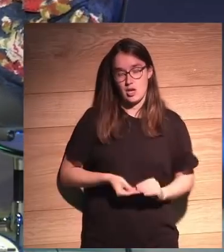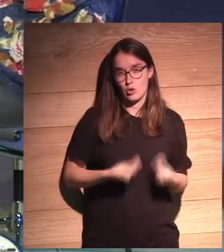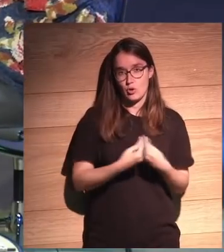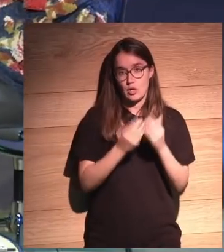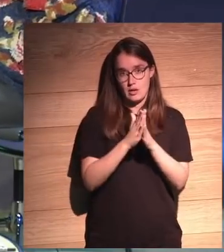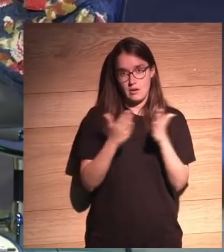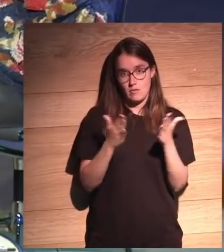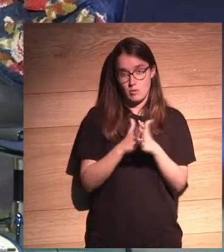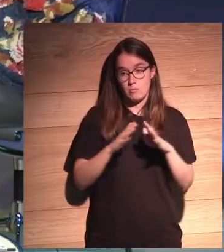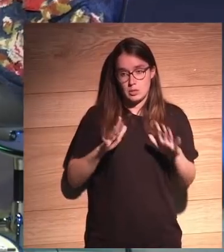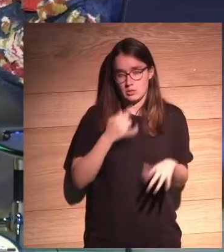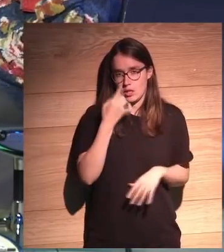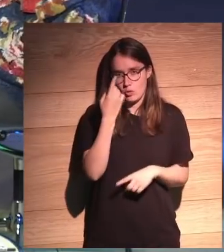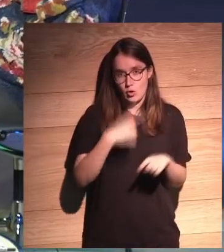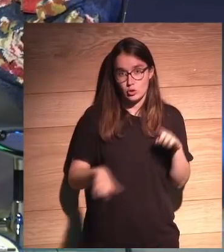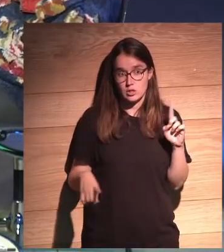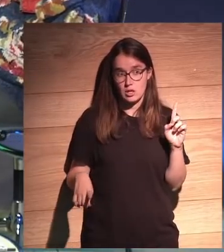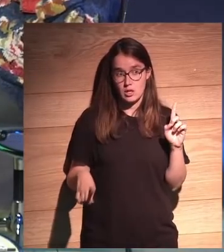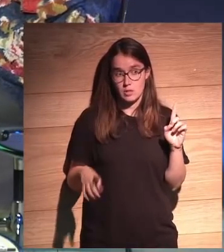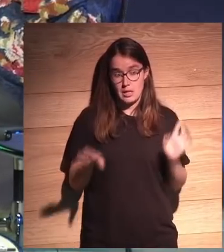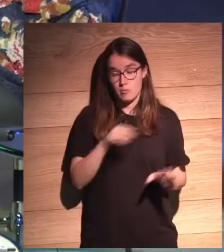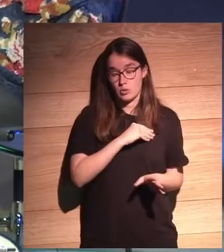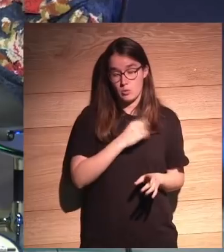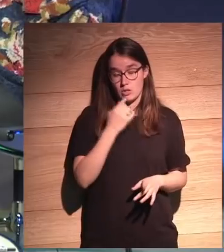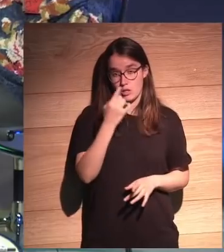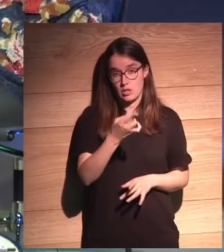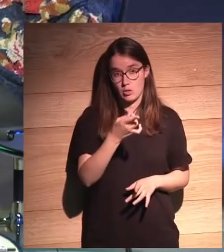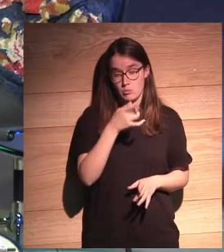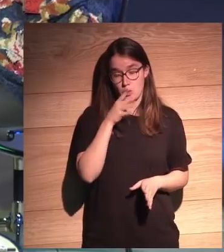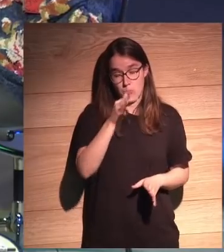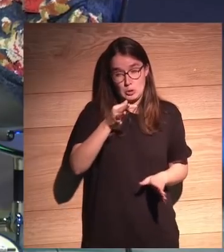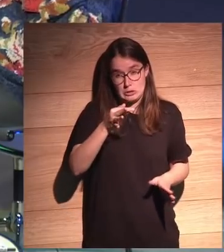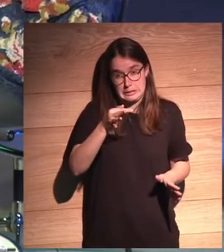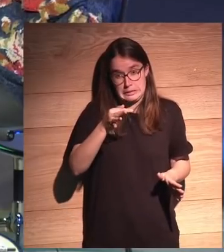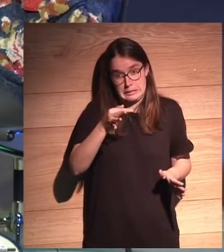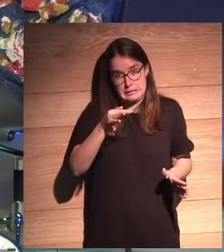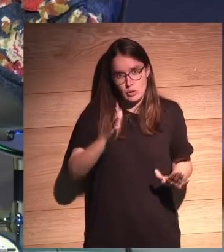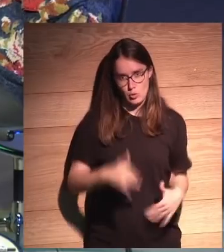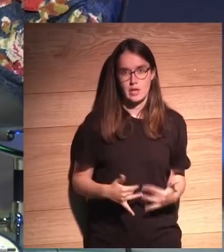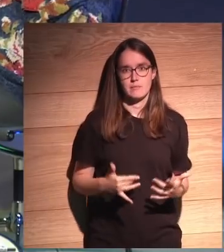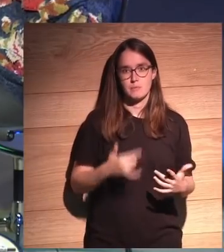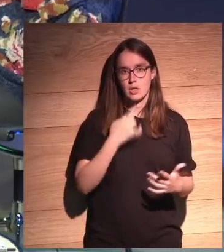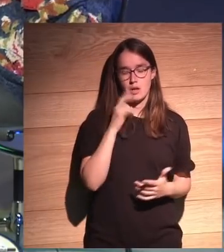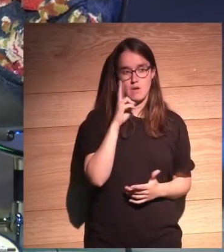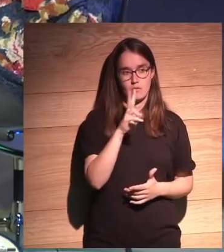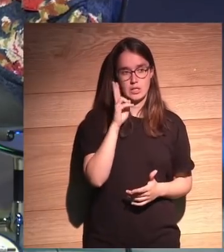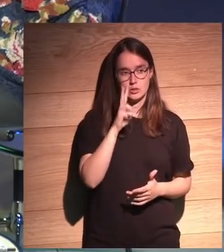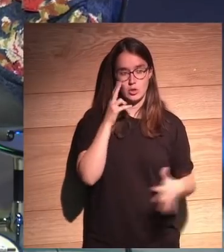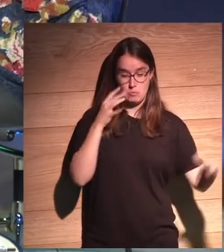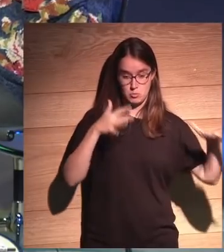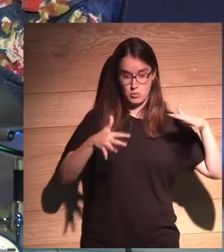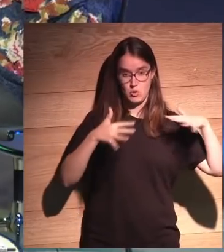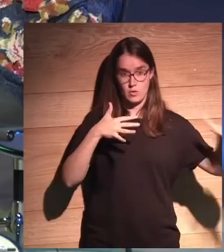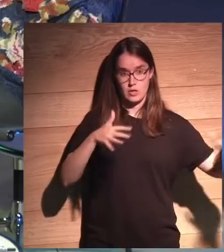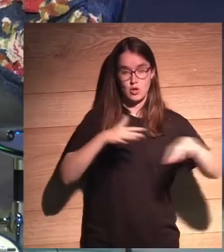libro. De todas formas te digo una cosa, y me da mucha pena decirlo, pero soy poco optimista. Porque he visto en lo que hemos movido a